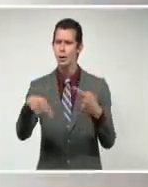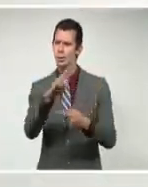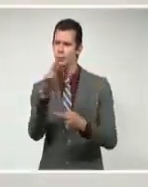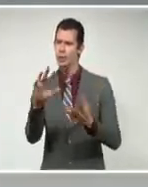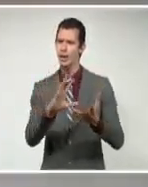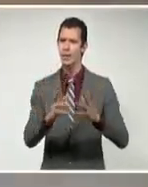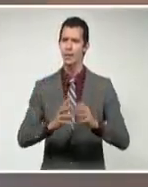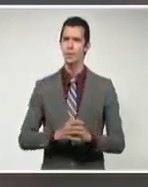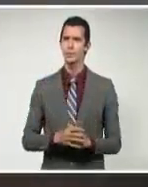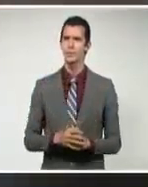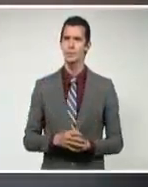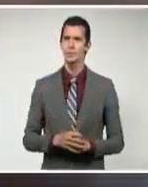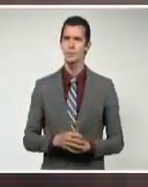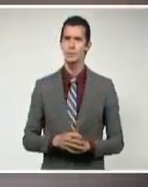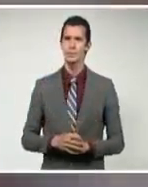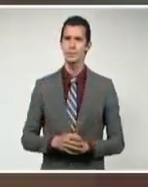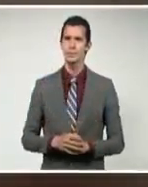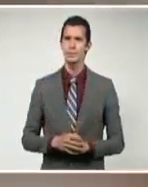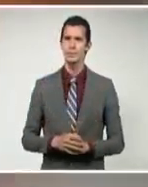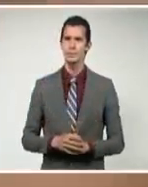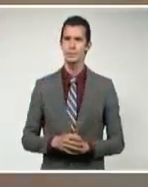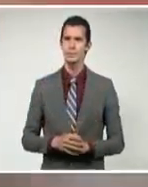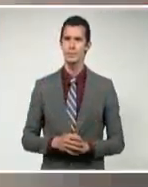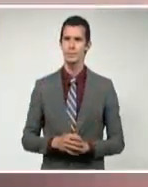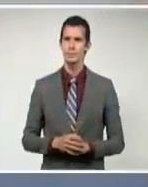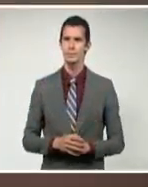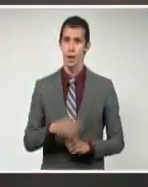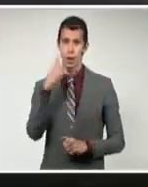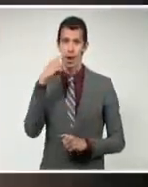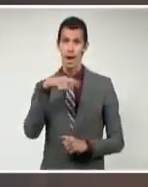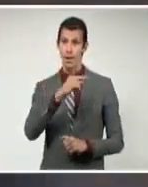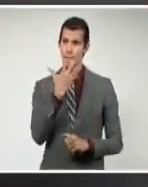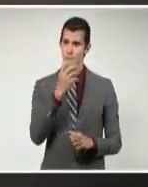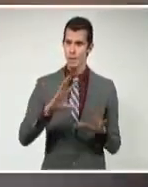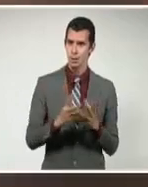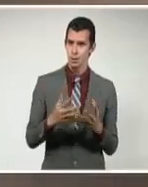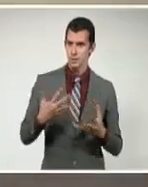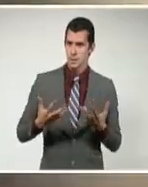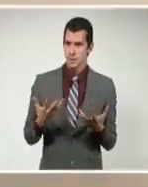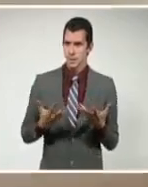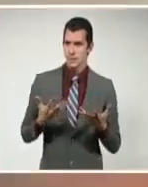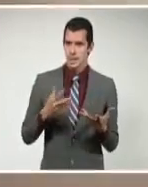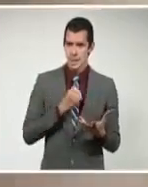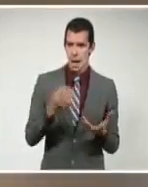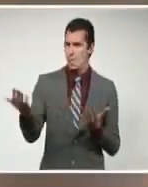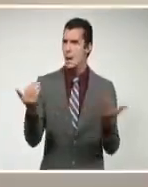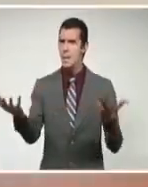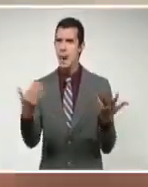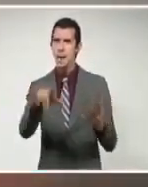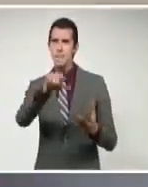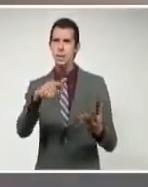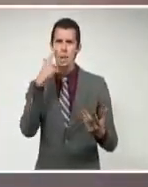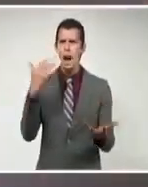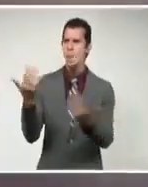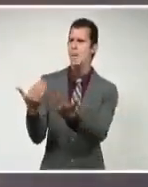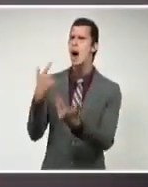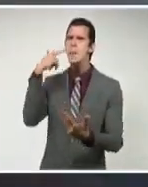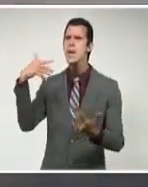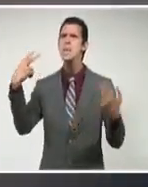los monitores. Los llenaba de valentía y trataban de sumar a más y a más personas para tratar de ver